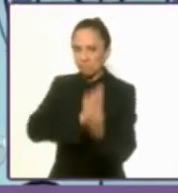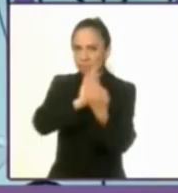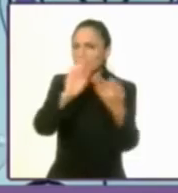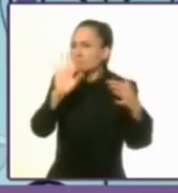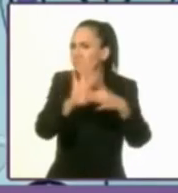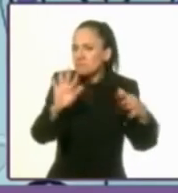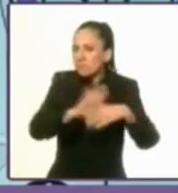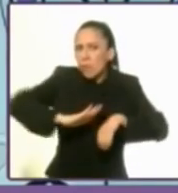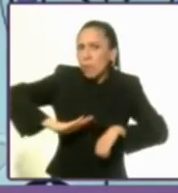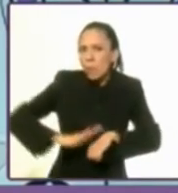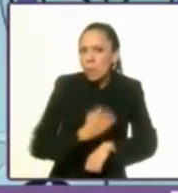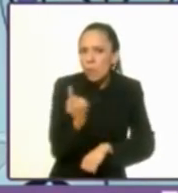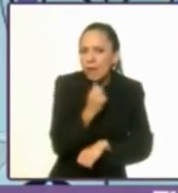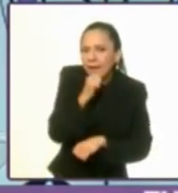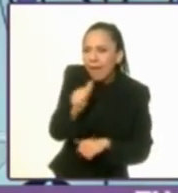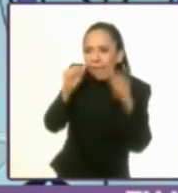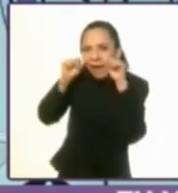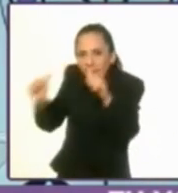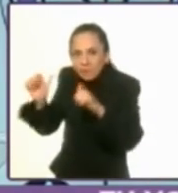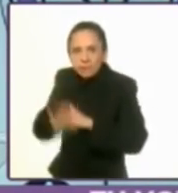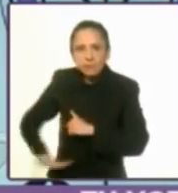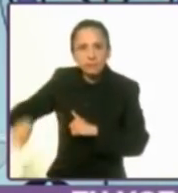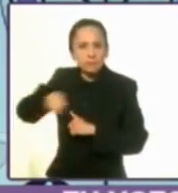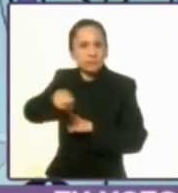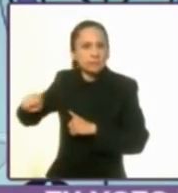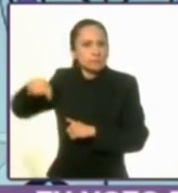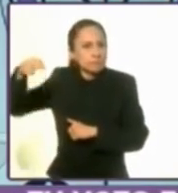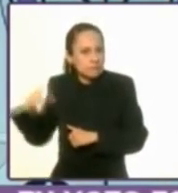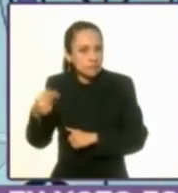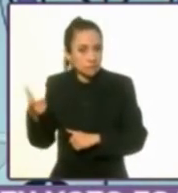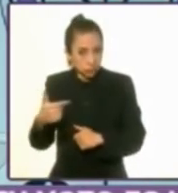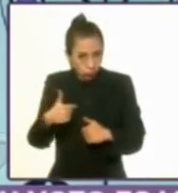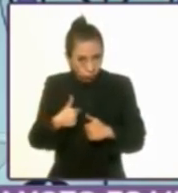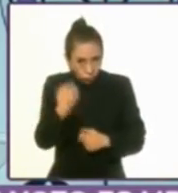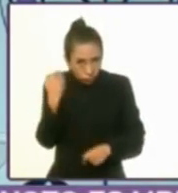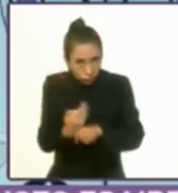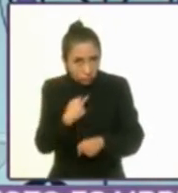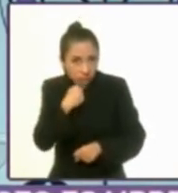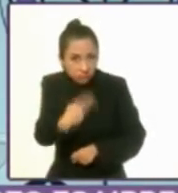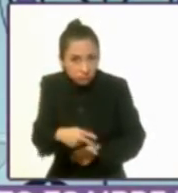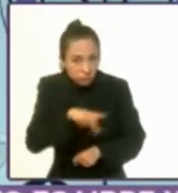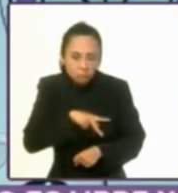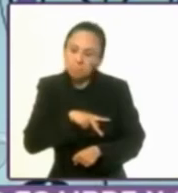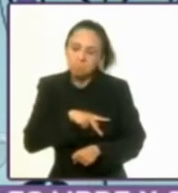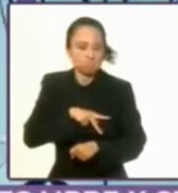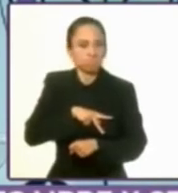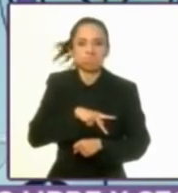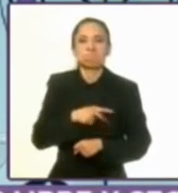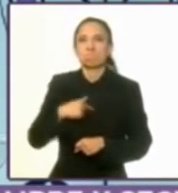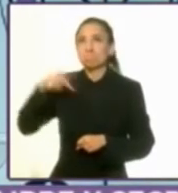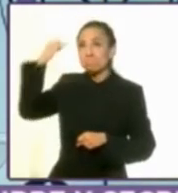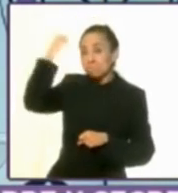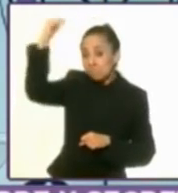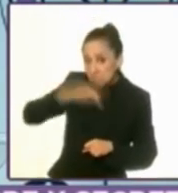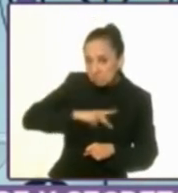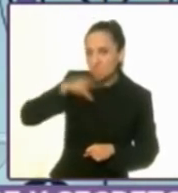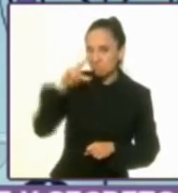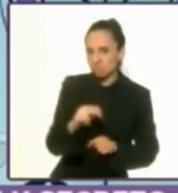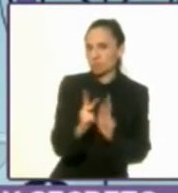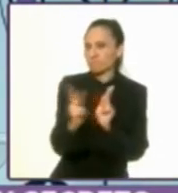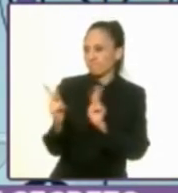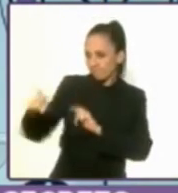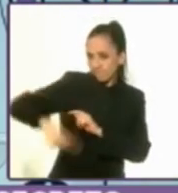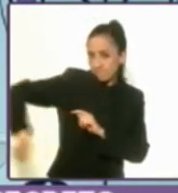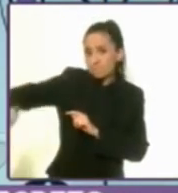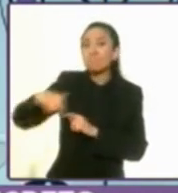de ellos no es mi voz es la voz de cada uno de los ciudadanos que están durmiendo en la calle